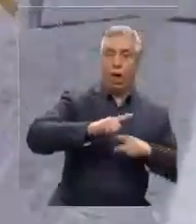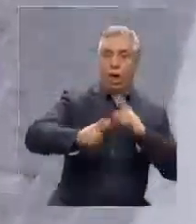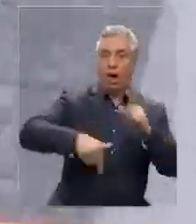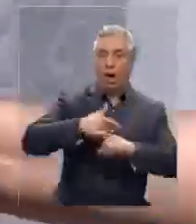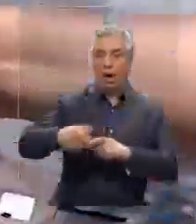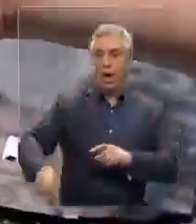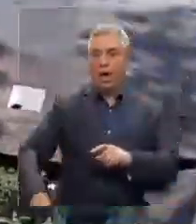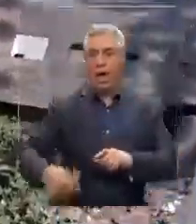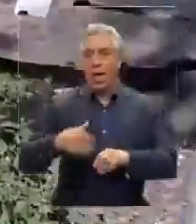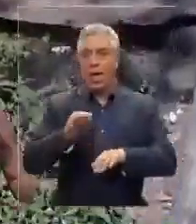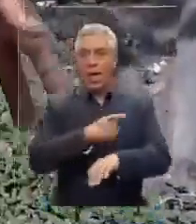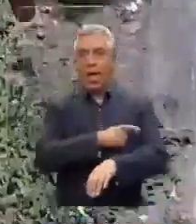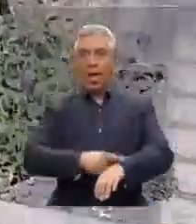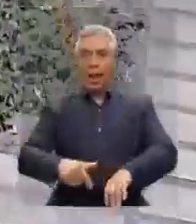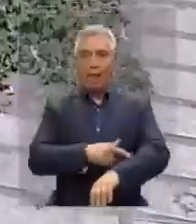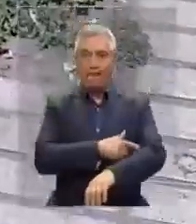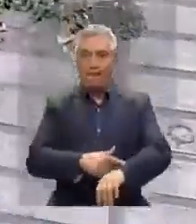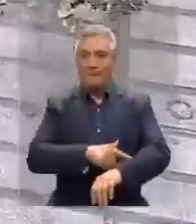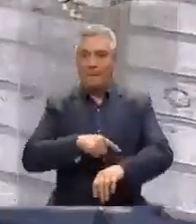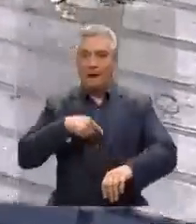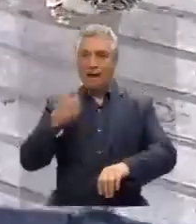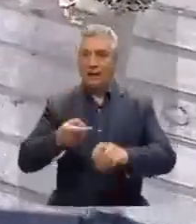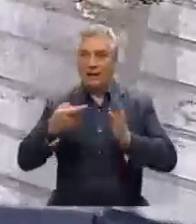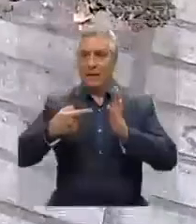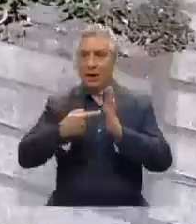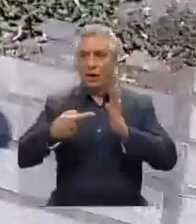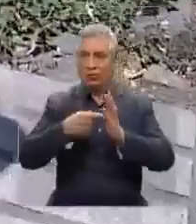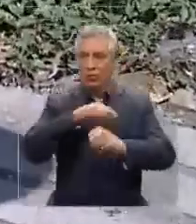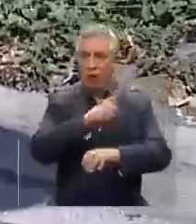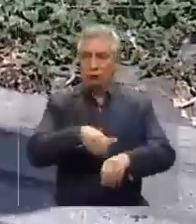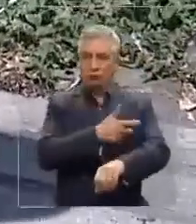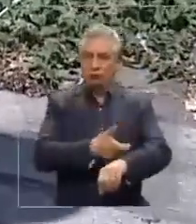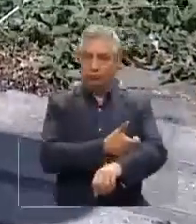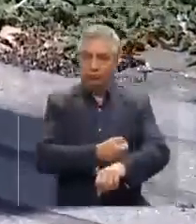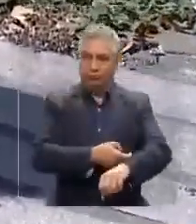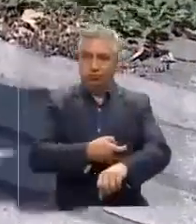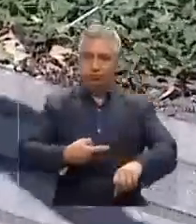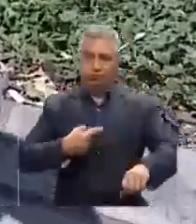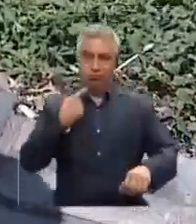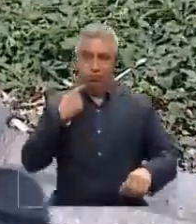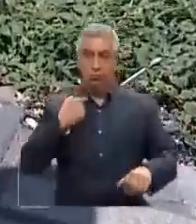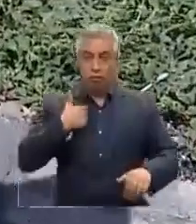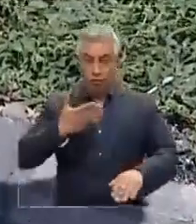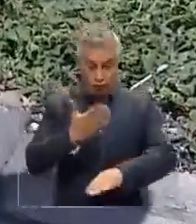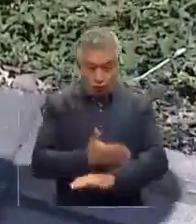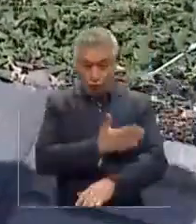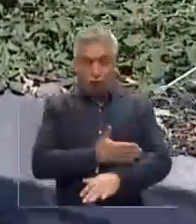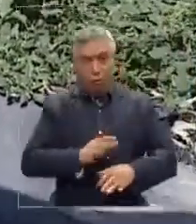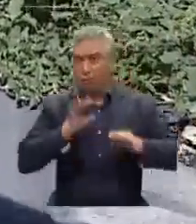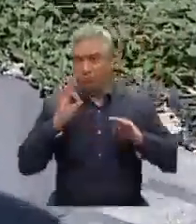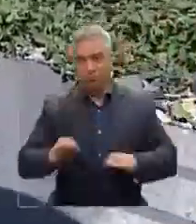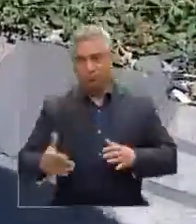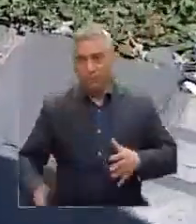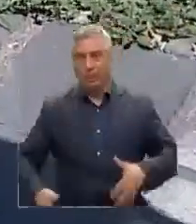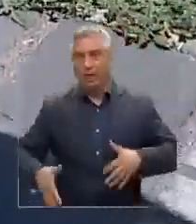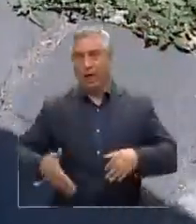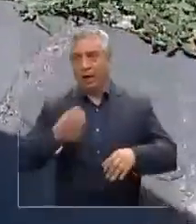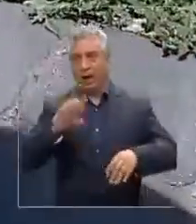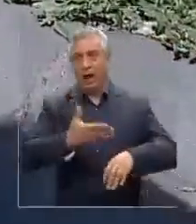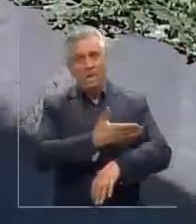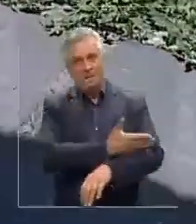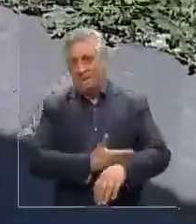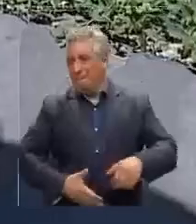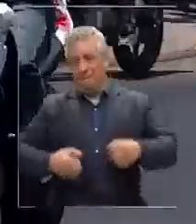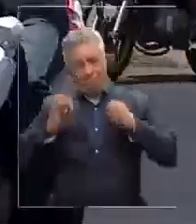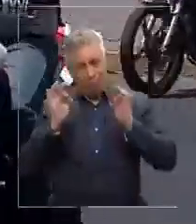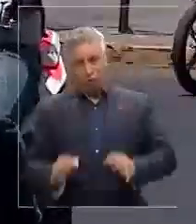la pierna en el alambre púa. Si no hubiese venido con bototo y pantalón, me corta la pierna. Según datos entregados por